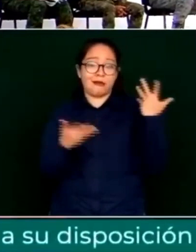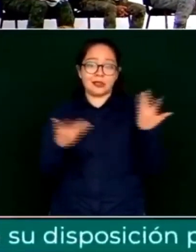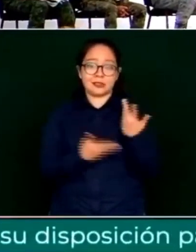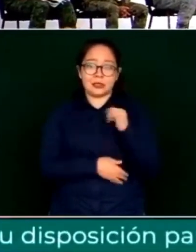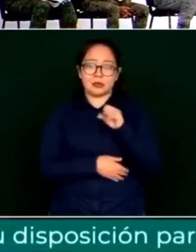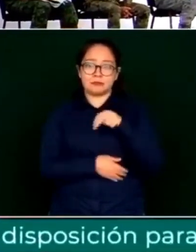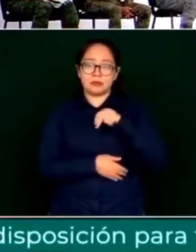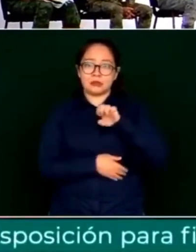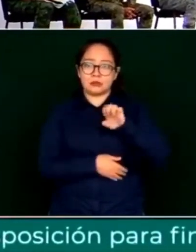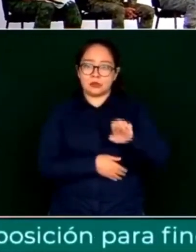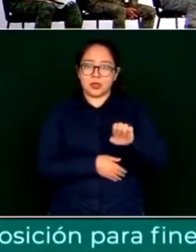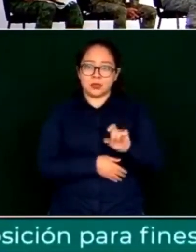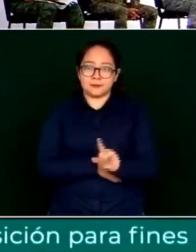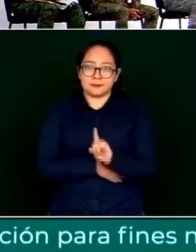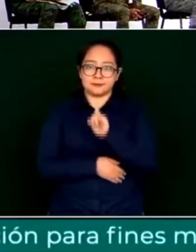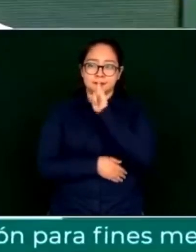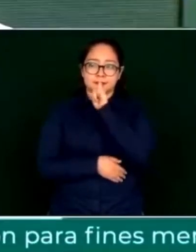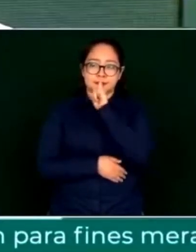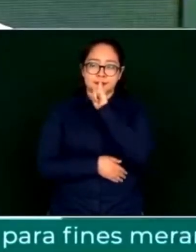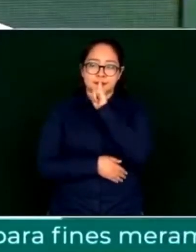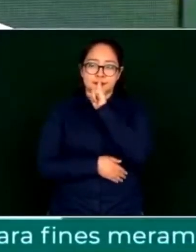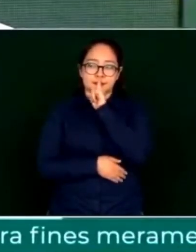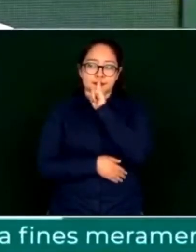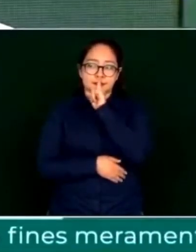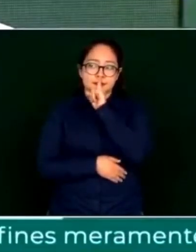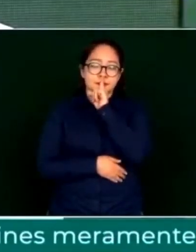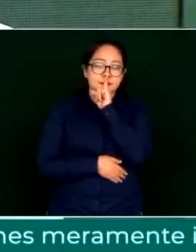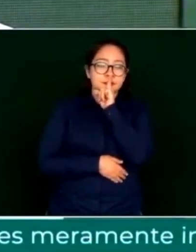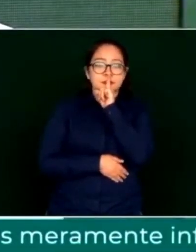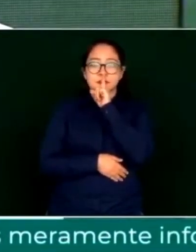Vi una